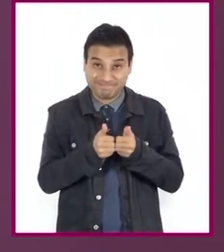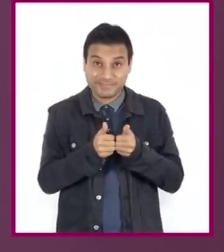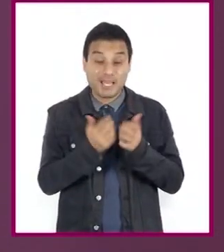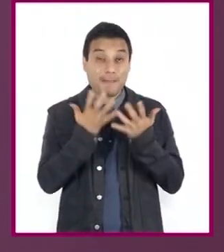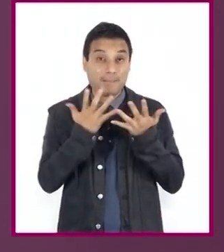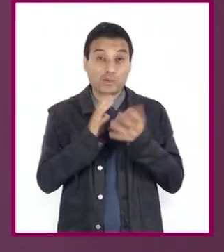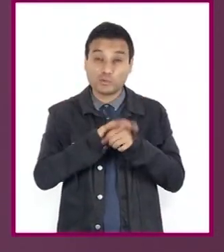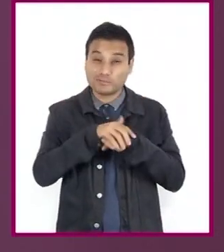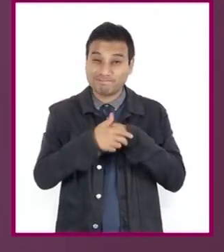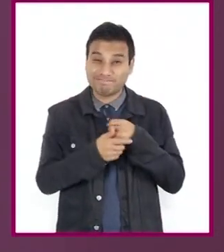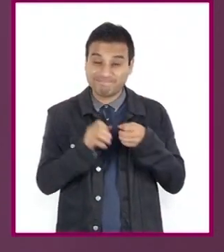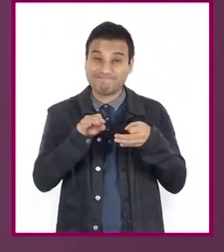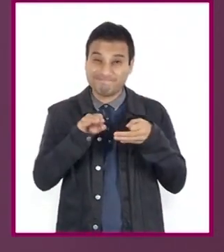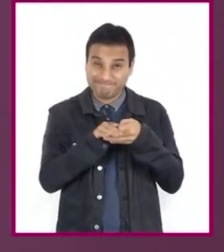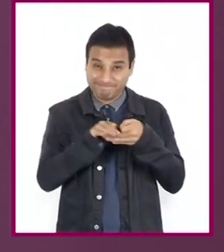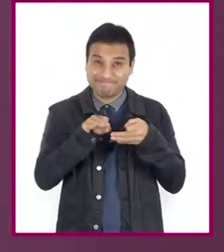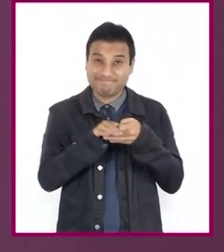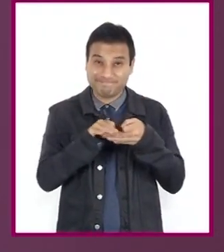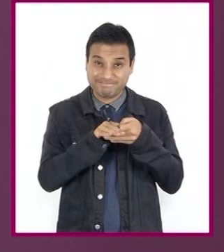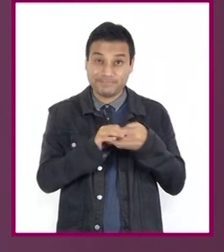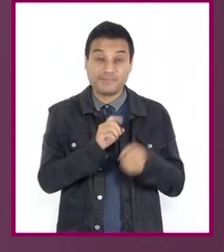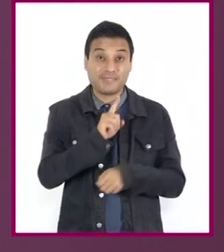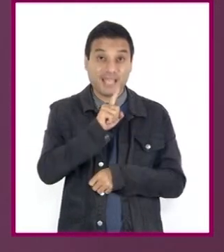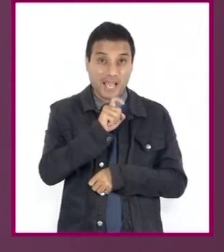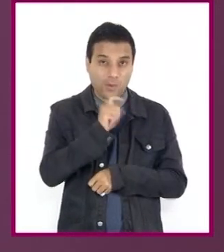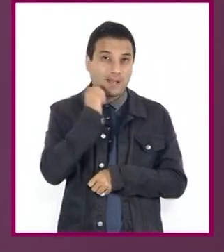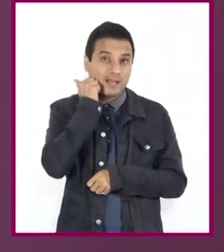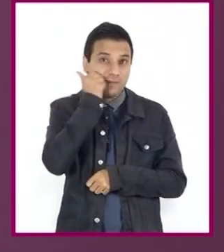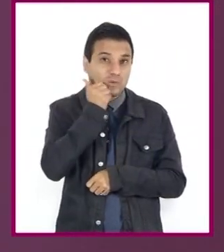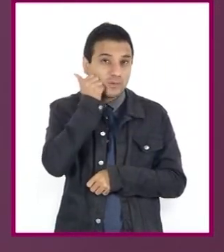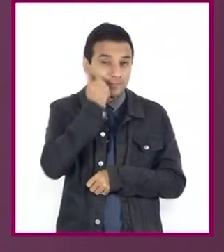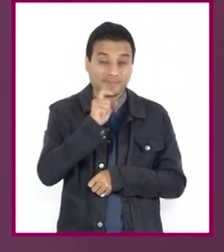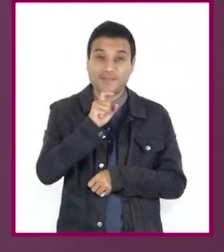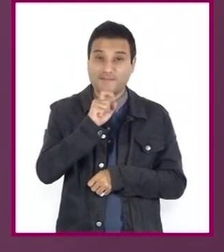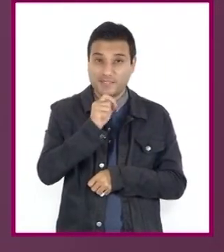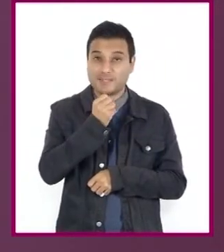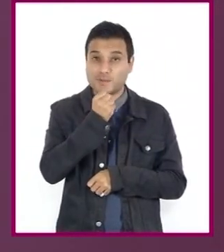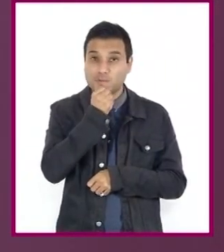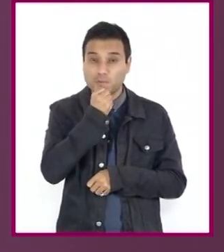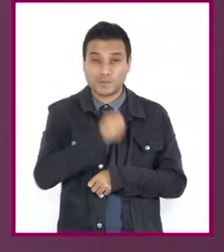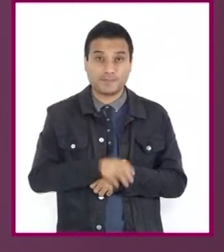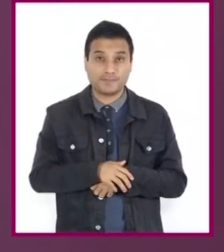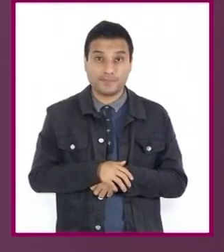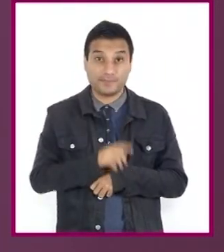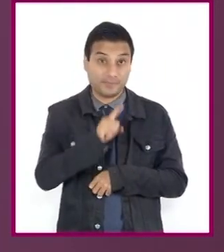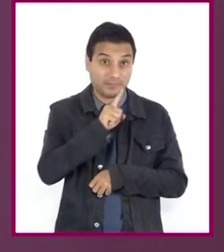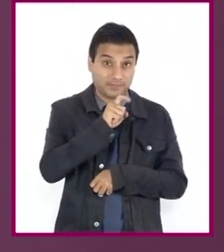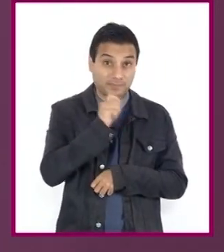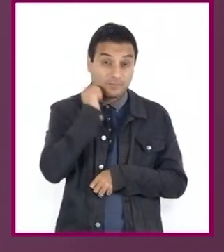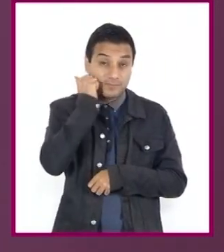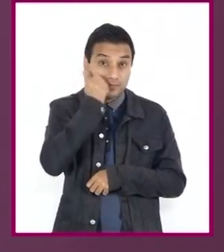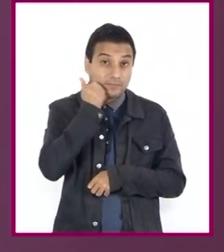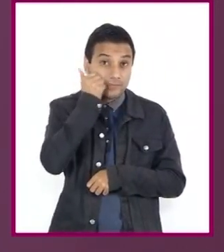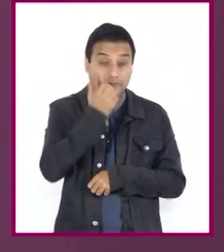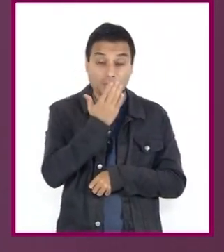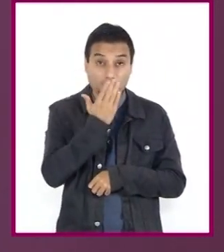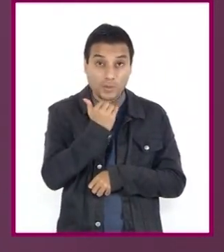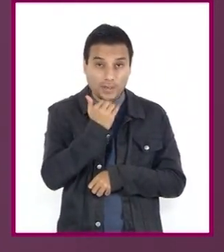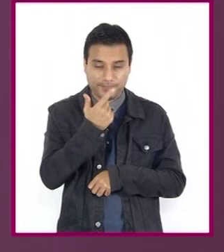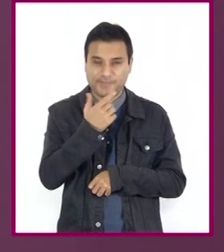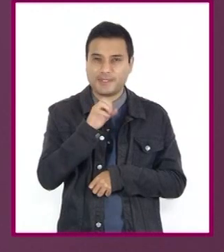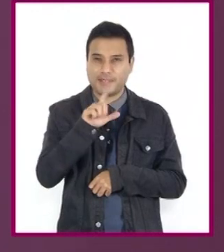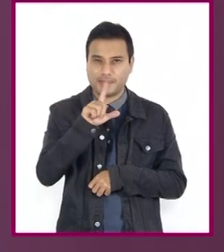lávense las manos frecuentemente con suficiente jabón por al menos 20 segundos. Si no disponen de agua y jabón, utilicen gel con